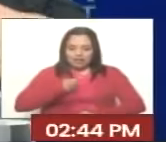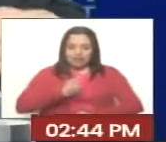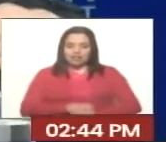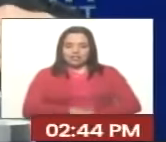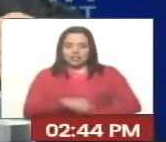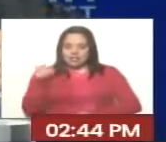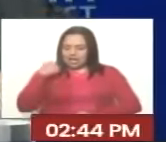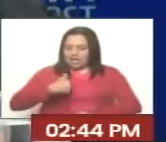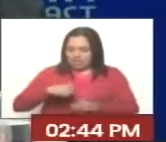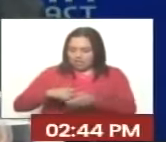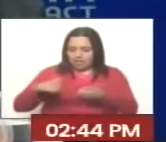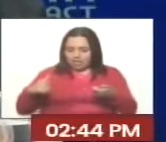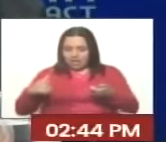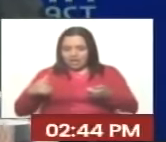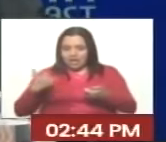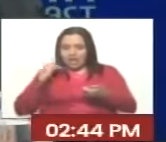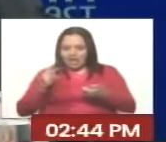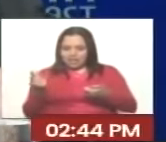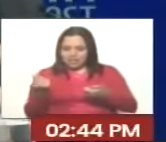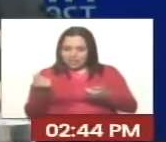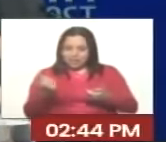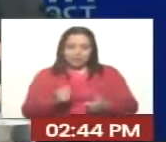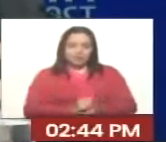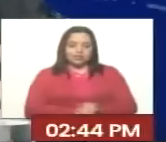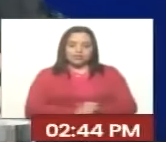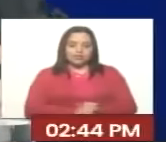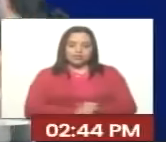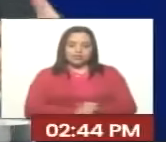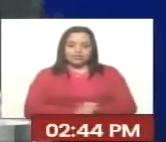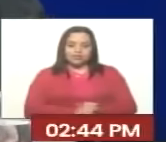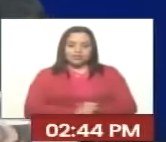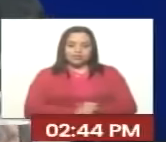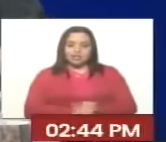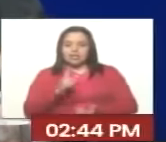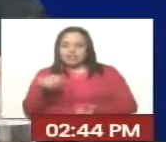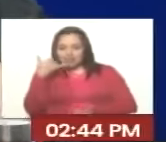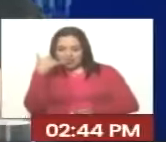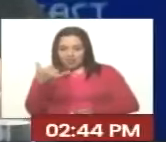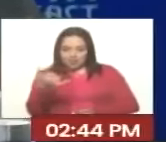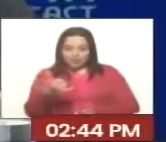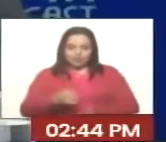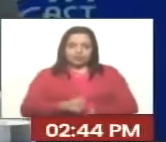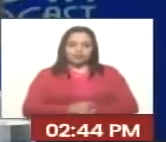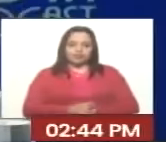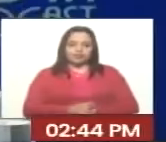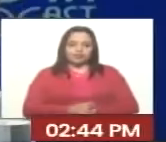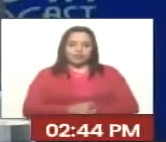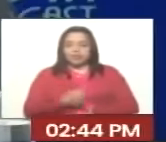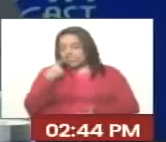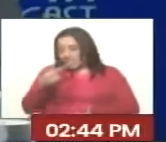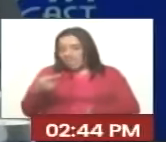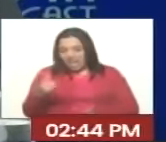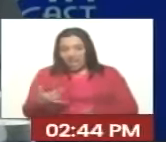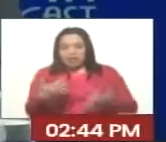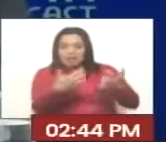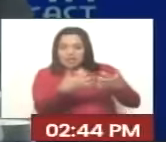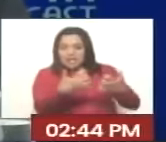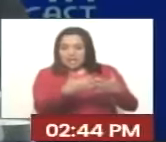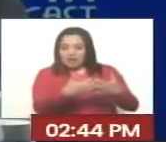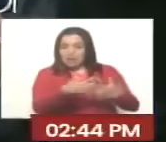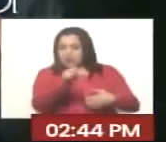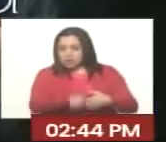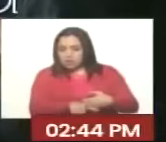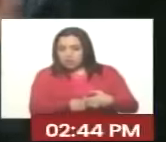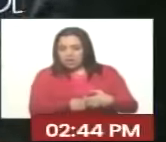cartera tenía su dinero, viáticos, algo así, y su teléfono. Uh-huh. Y que ella tuvo una pelea con su